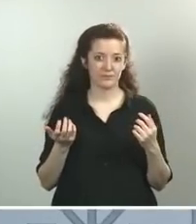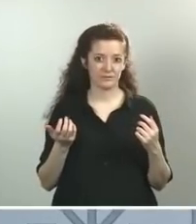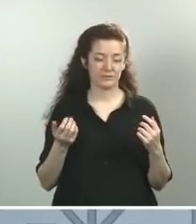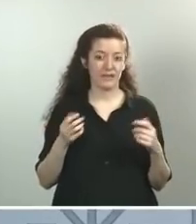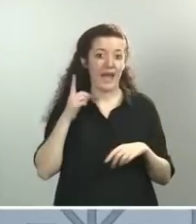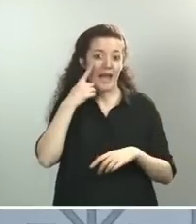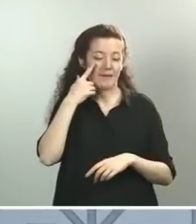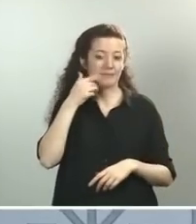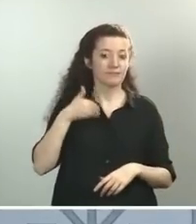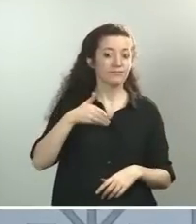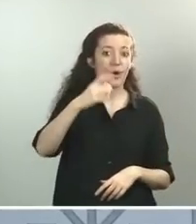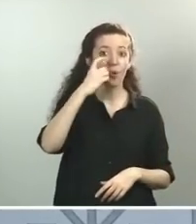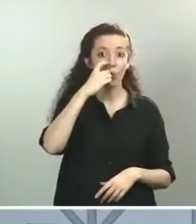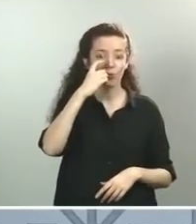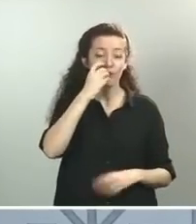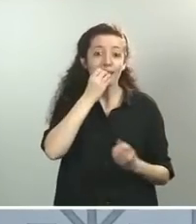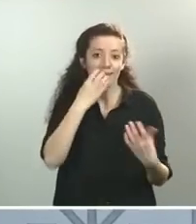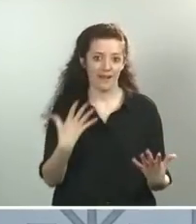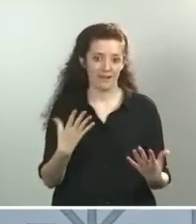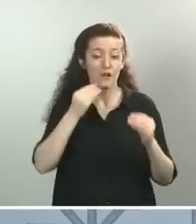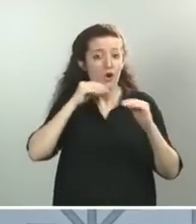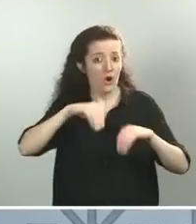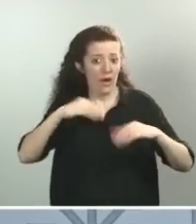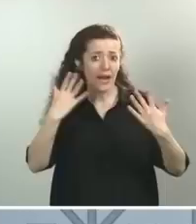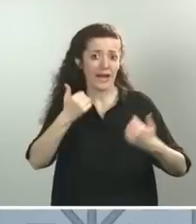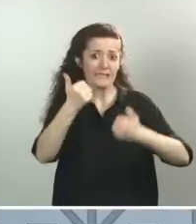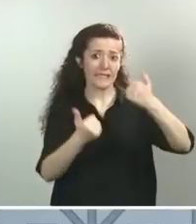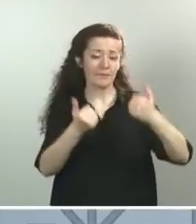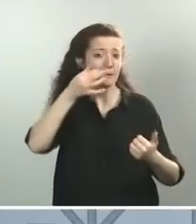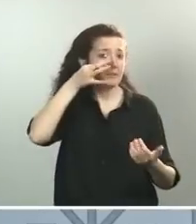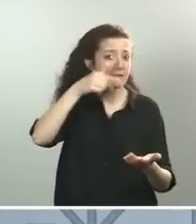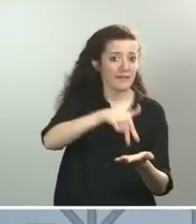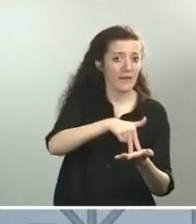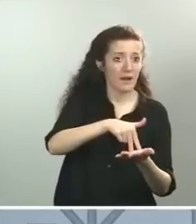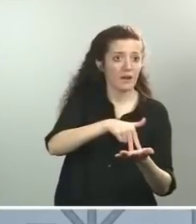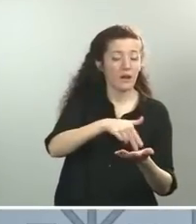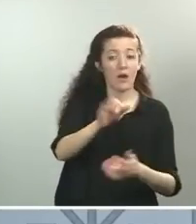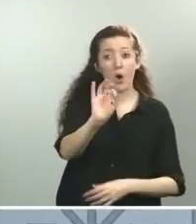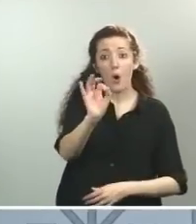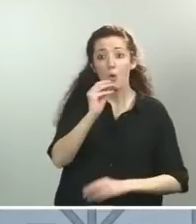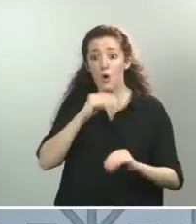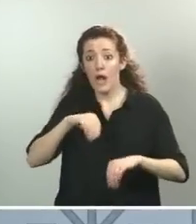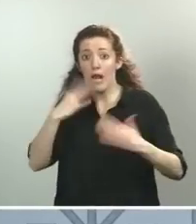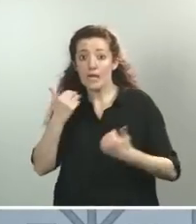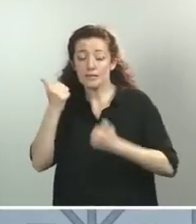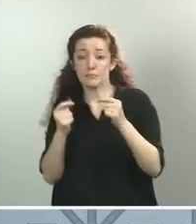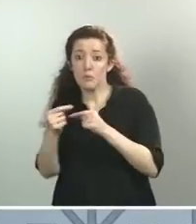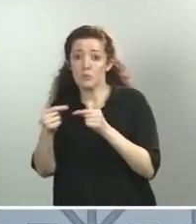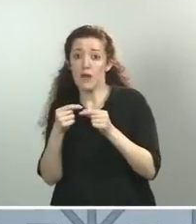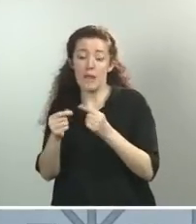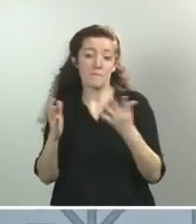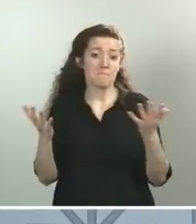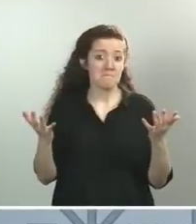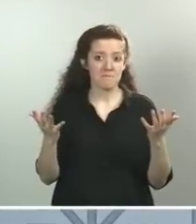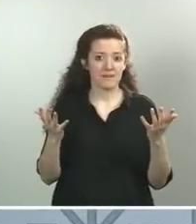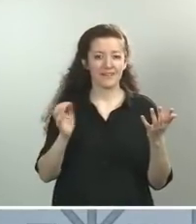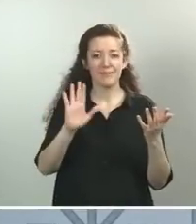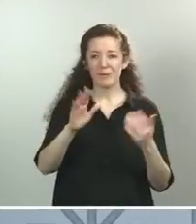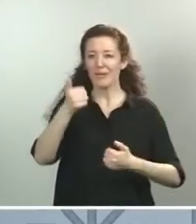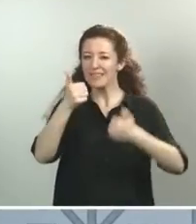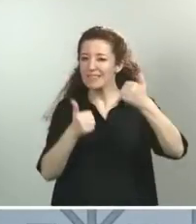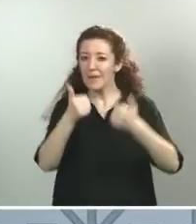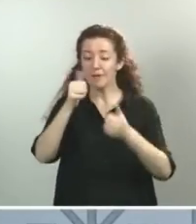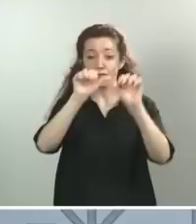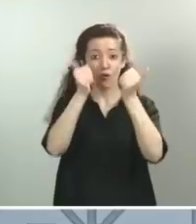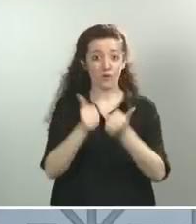Ojalá sí se pueda, ojalá non. En cualquier caso, os exámenes non podían ser os mesmos de sempre porque tendría que haber